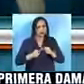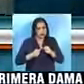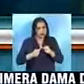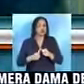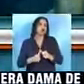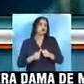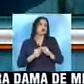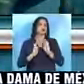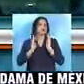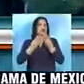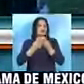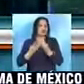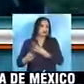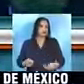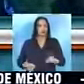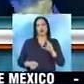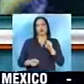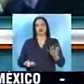no?